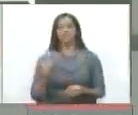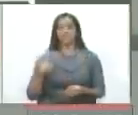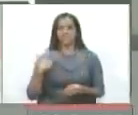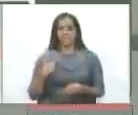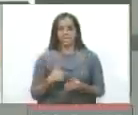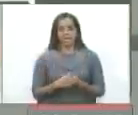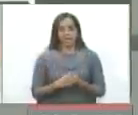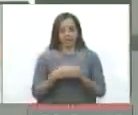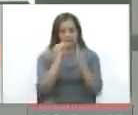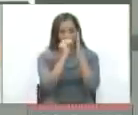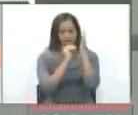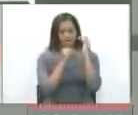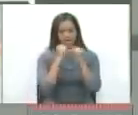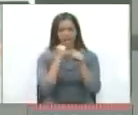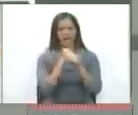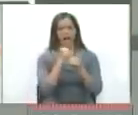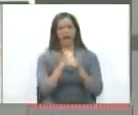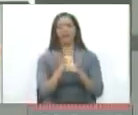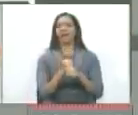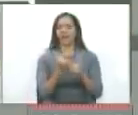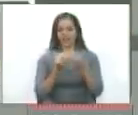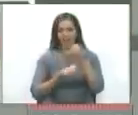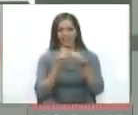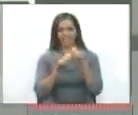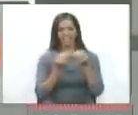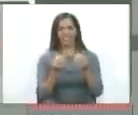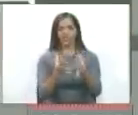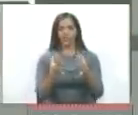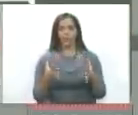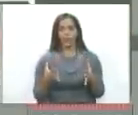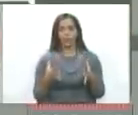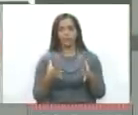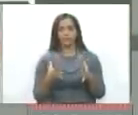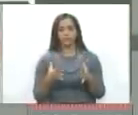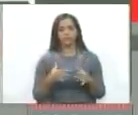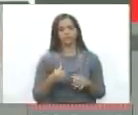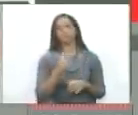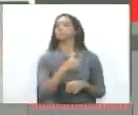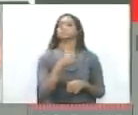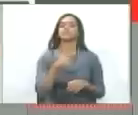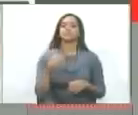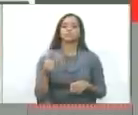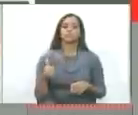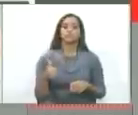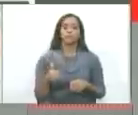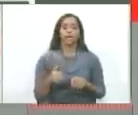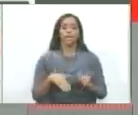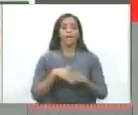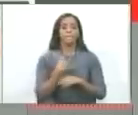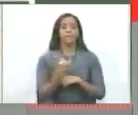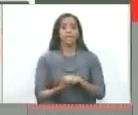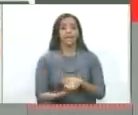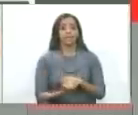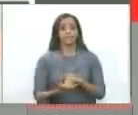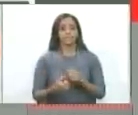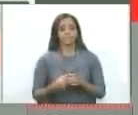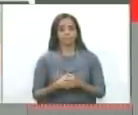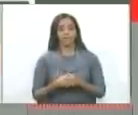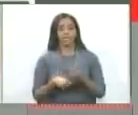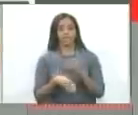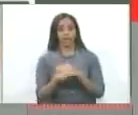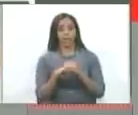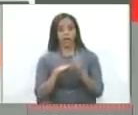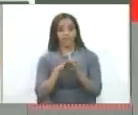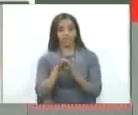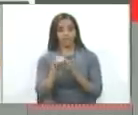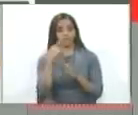de trabajo y van llevando los logros en cada dimensión, en cada plan, y vamos avanzando,